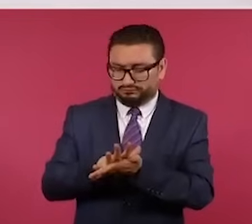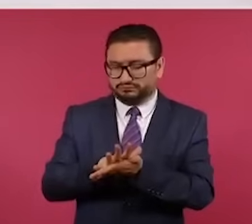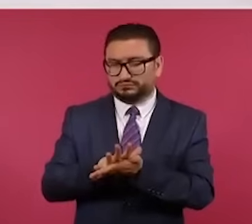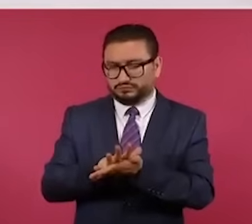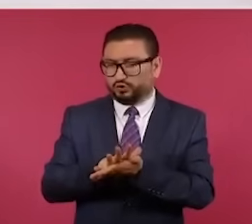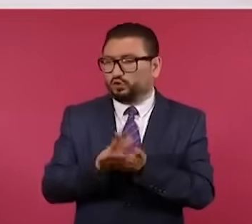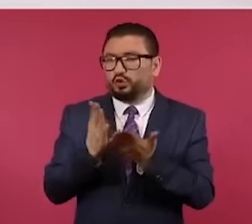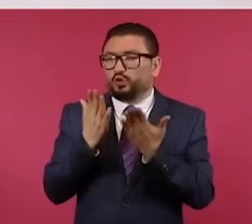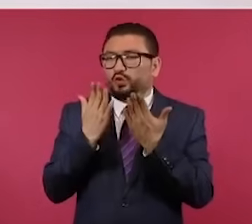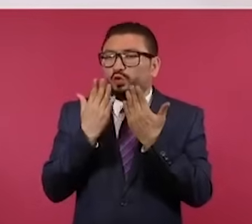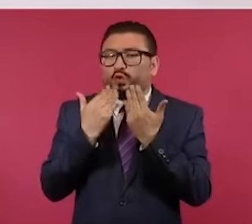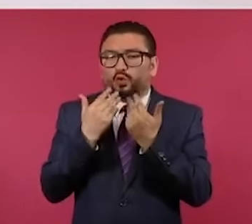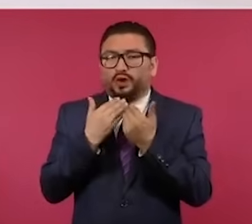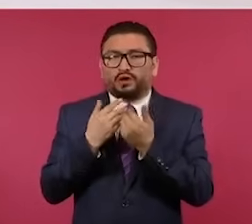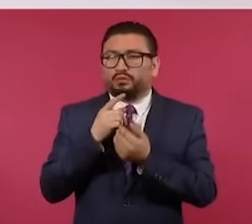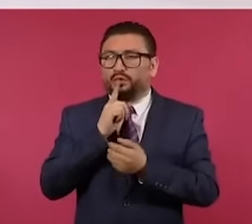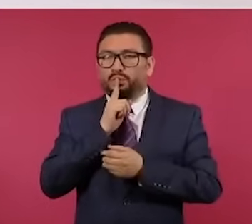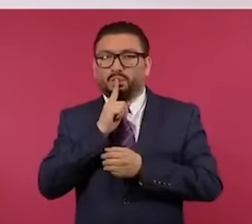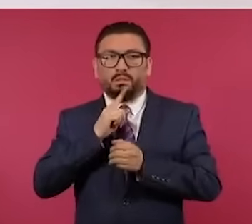No hay cifra negra.